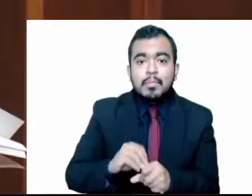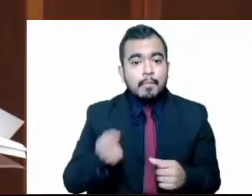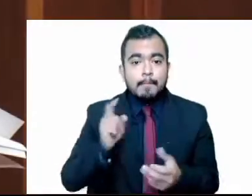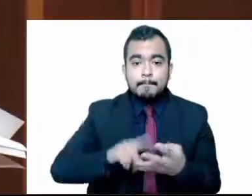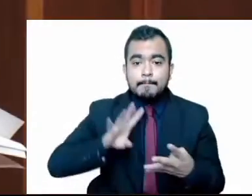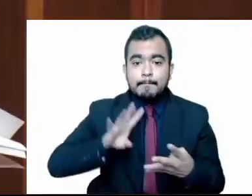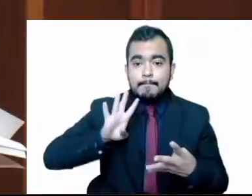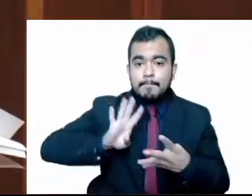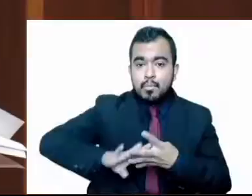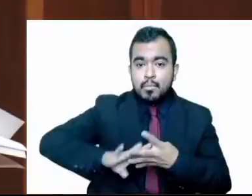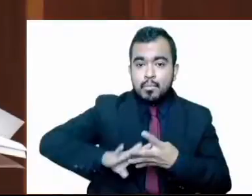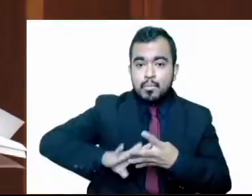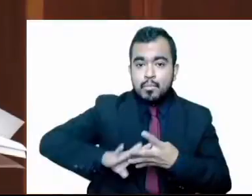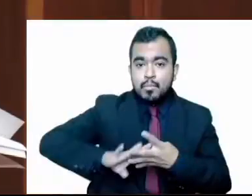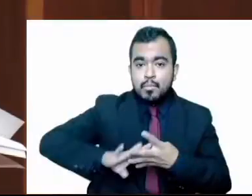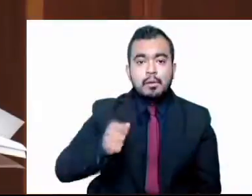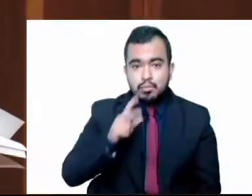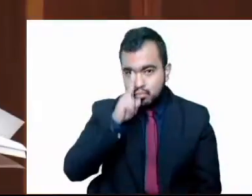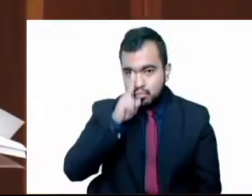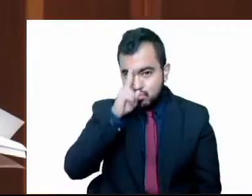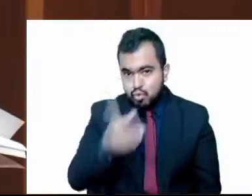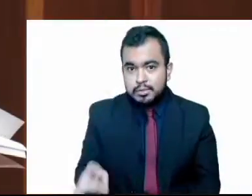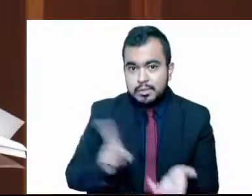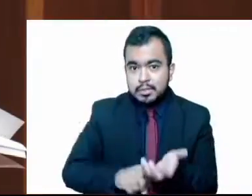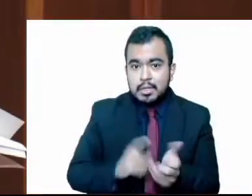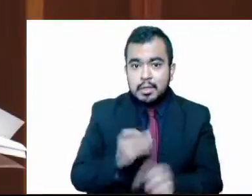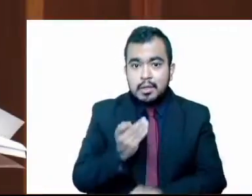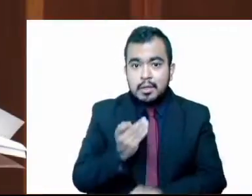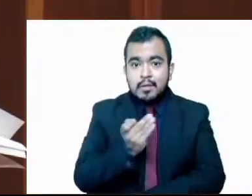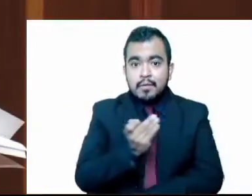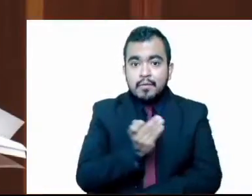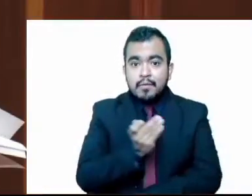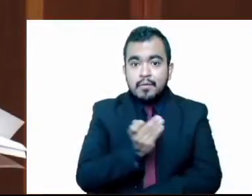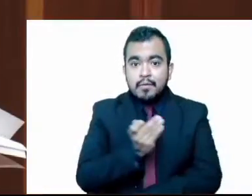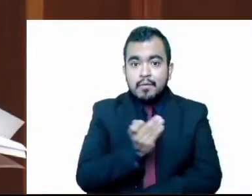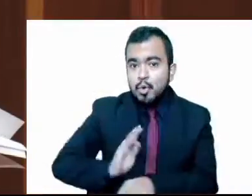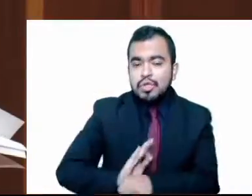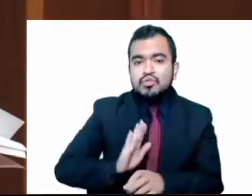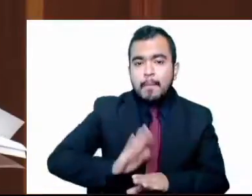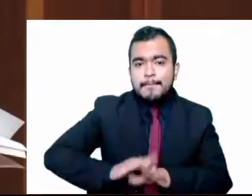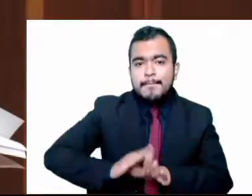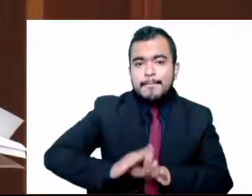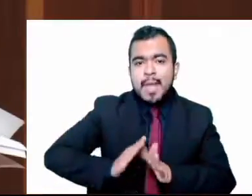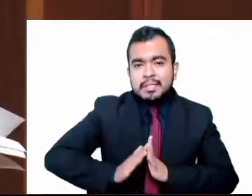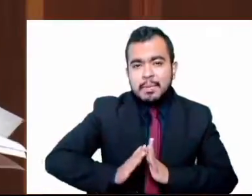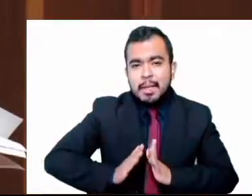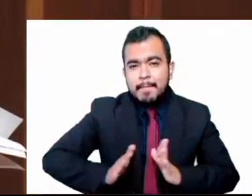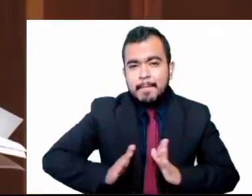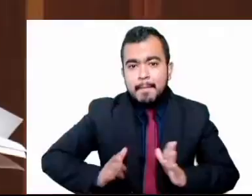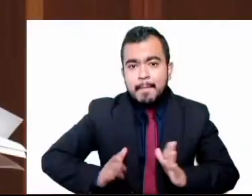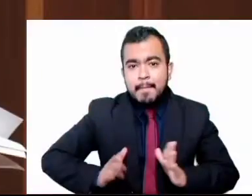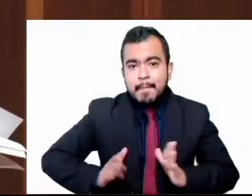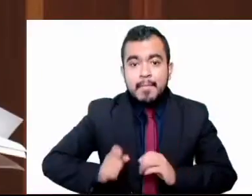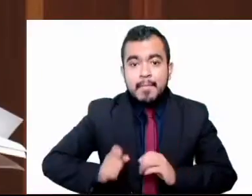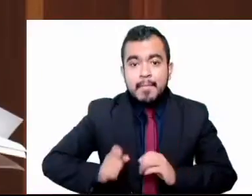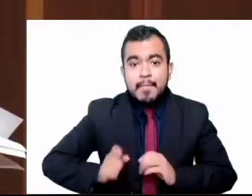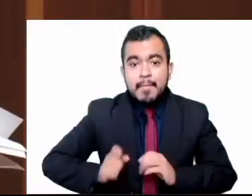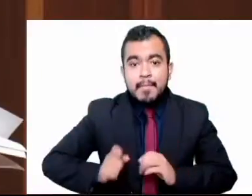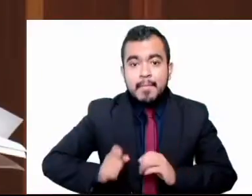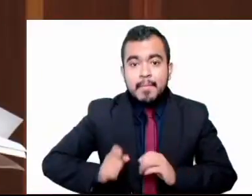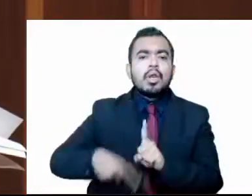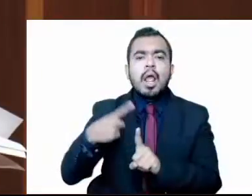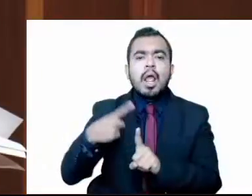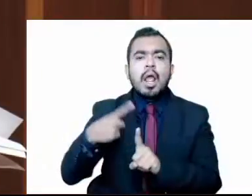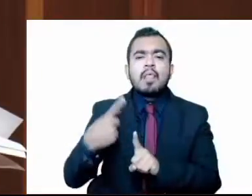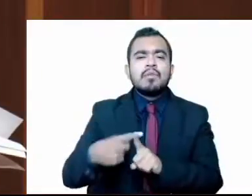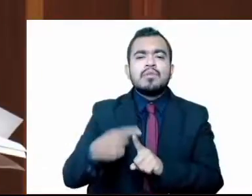familiar, ampliando sus márgenes de protección y de sanción mediante la adición de los tipos de violencia